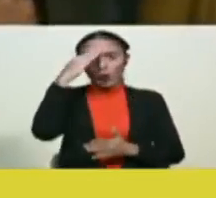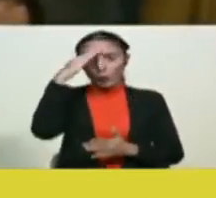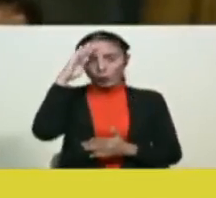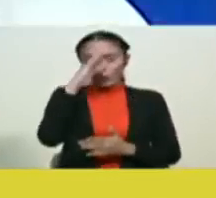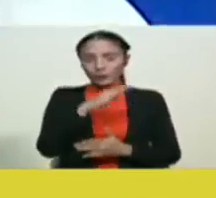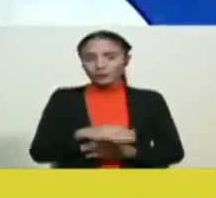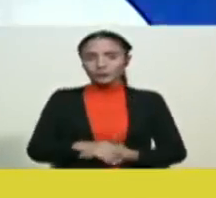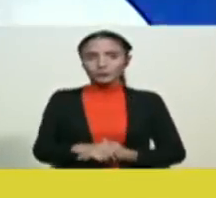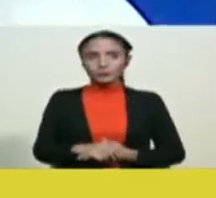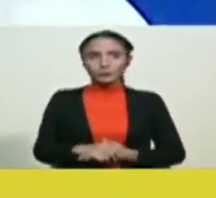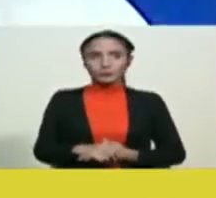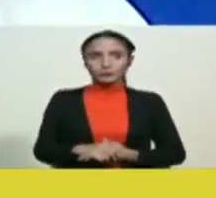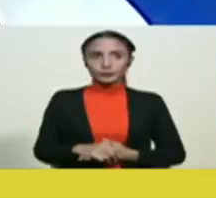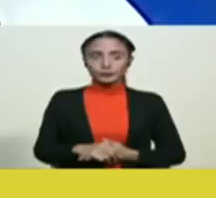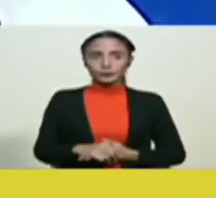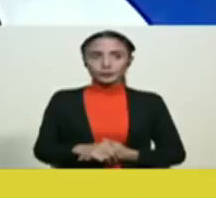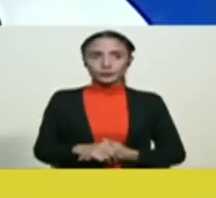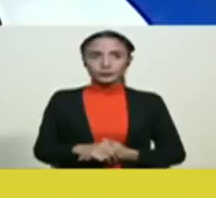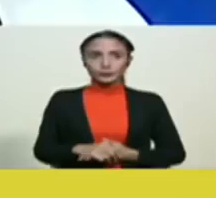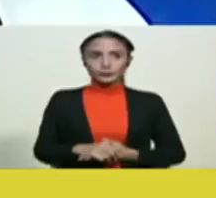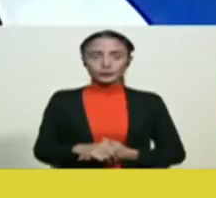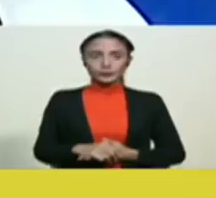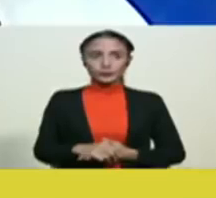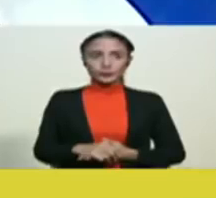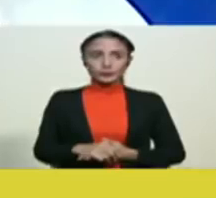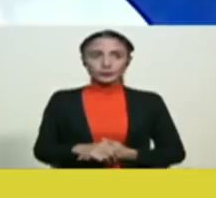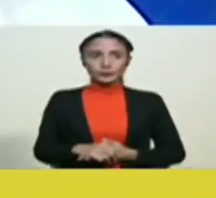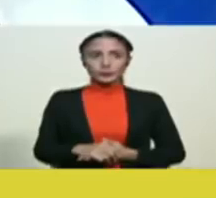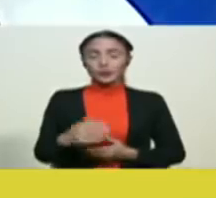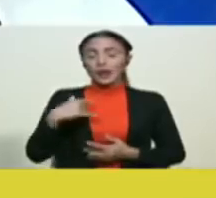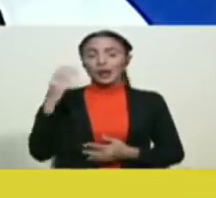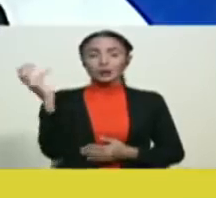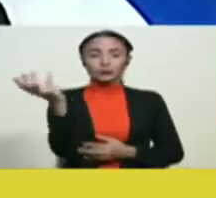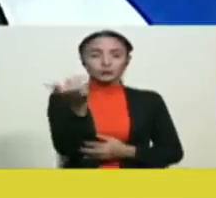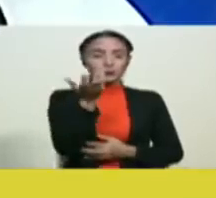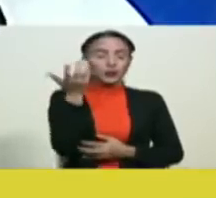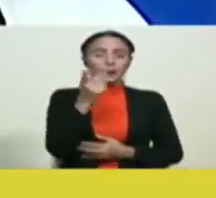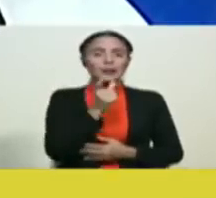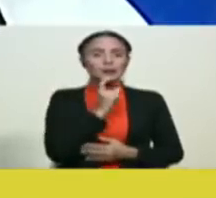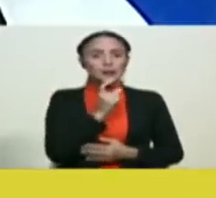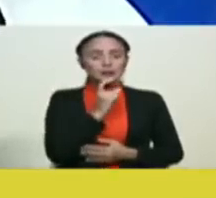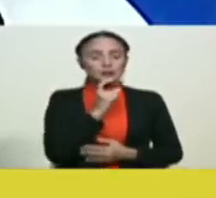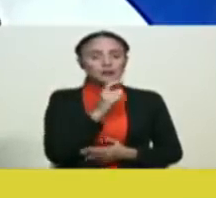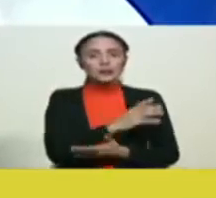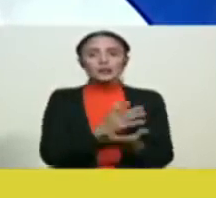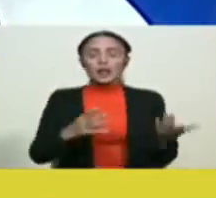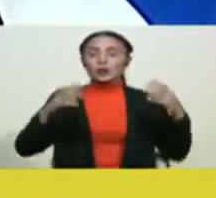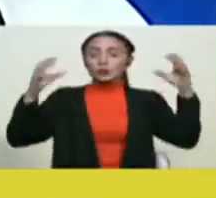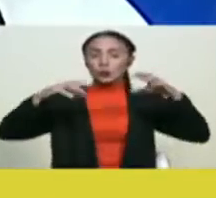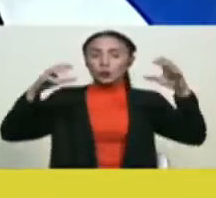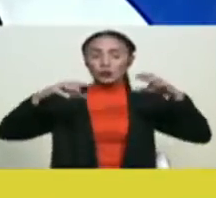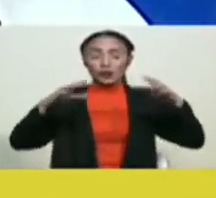nuestro hermano pueblo de cuba que en estas temporadas siempre toca enfrentar huracanes